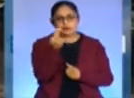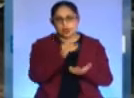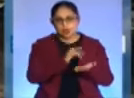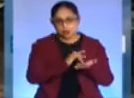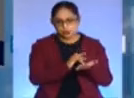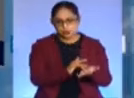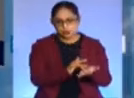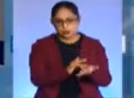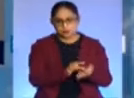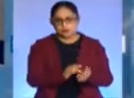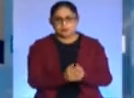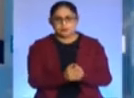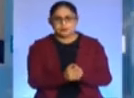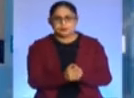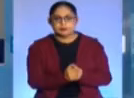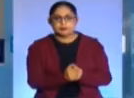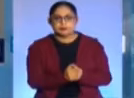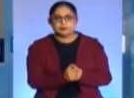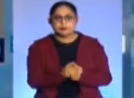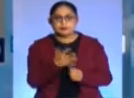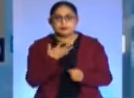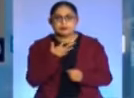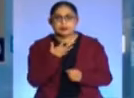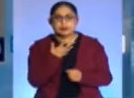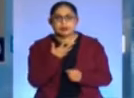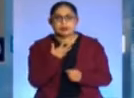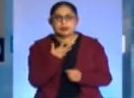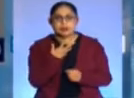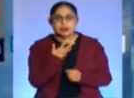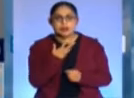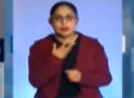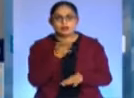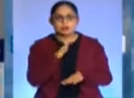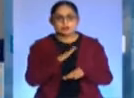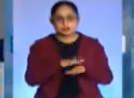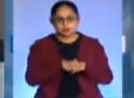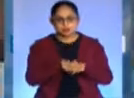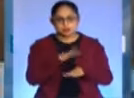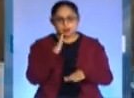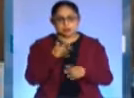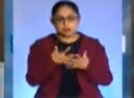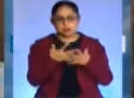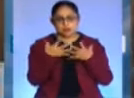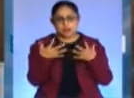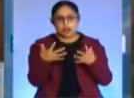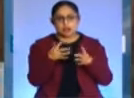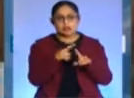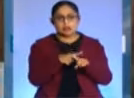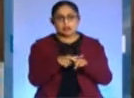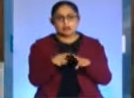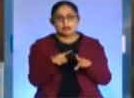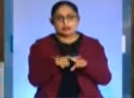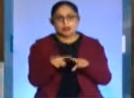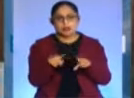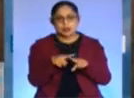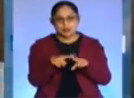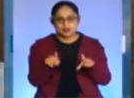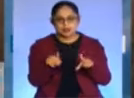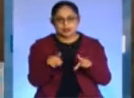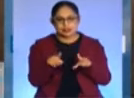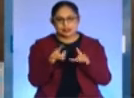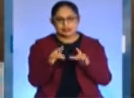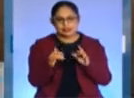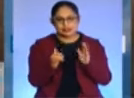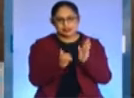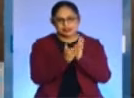instituto. Porque tenemos en el estado de Michoacán pues una gran diversidad de tipologías arquitectónicas. No